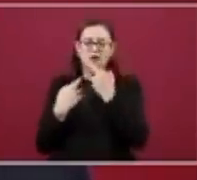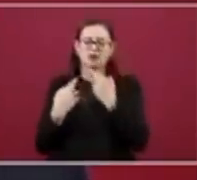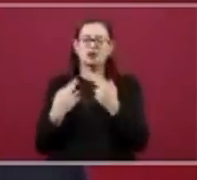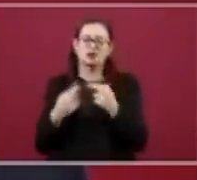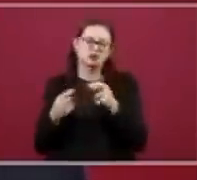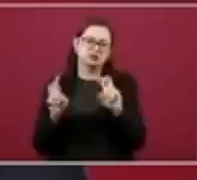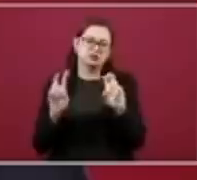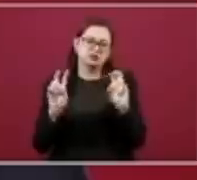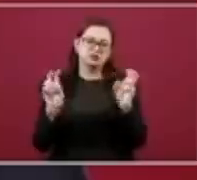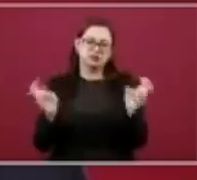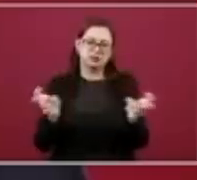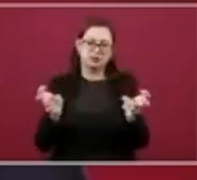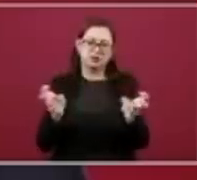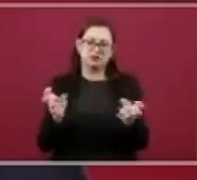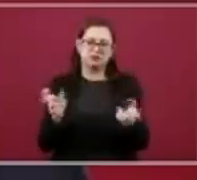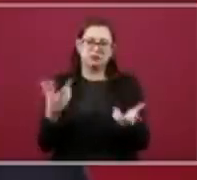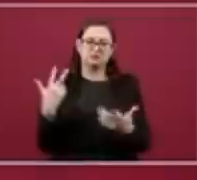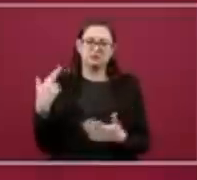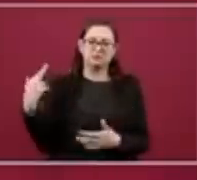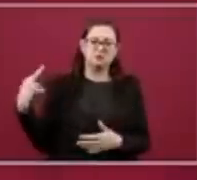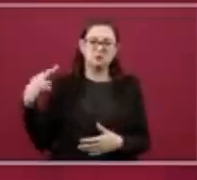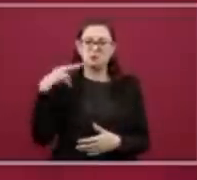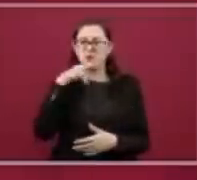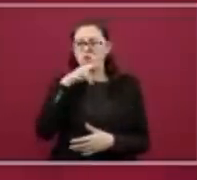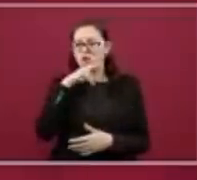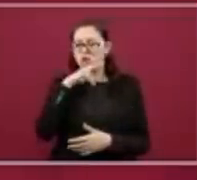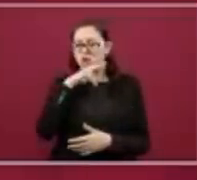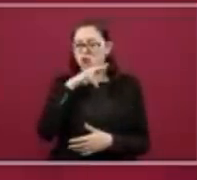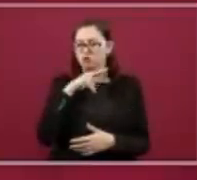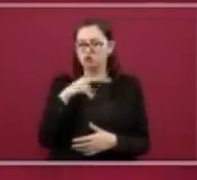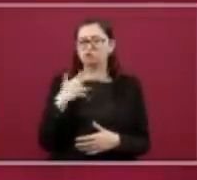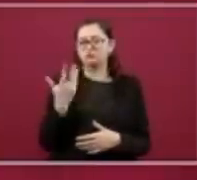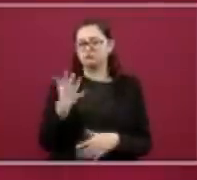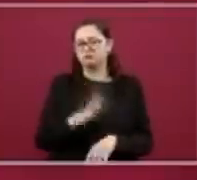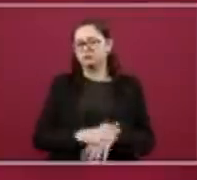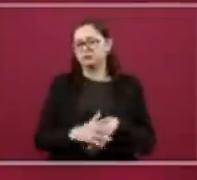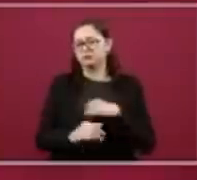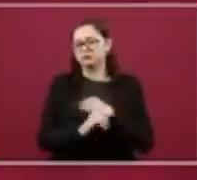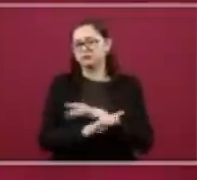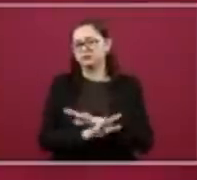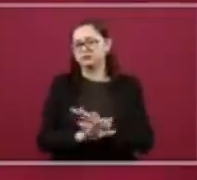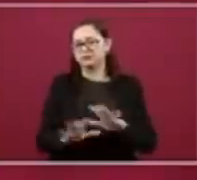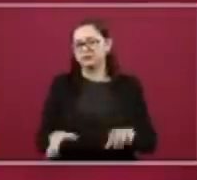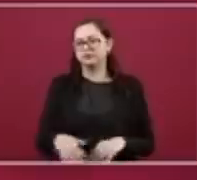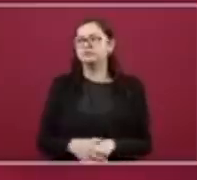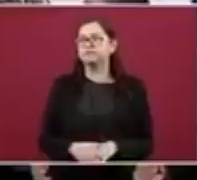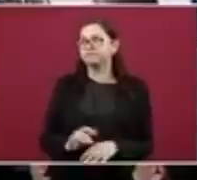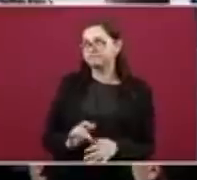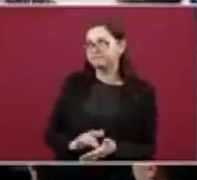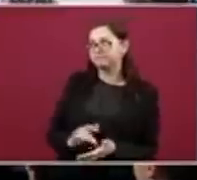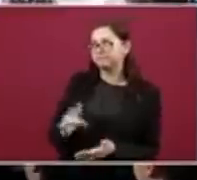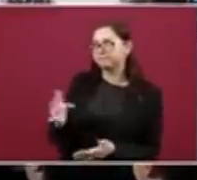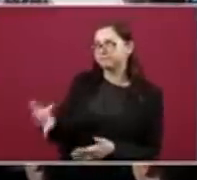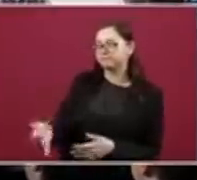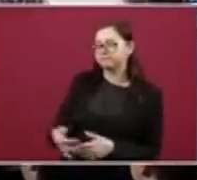tema y pronto vamos a informarles. Gracias.